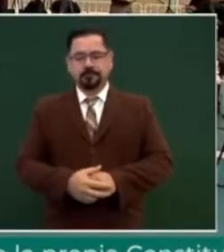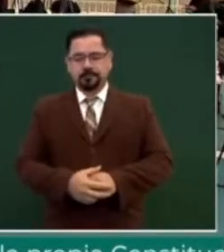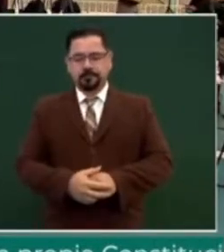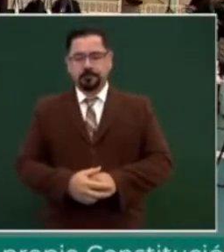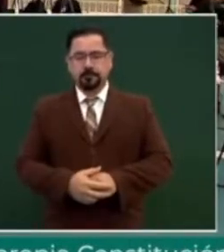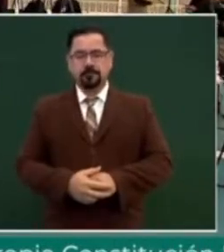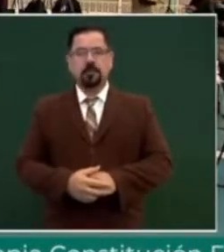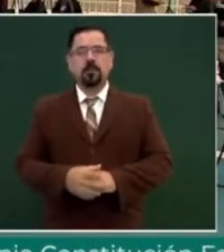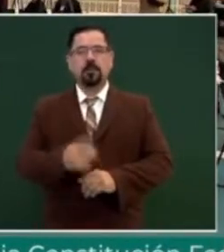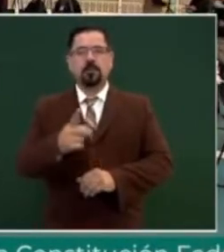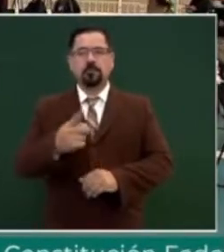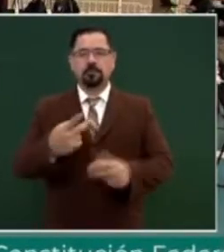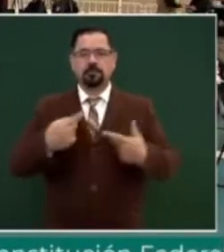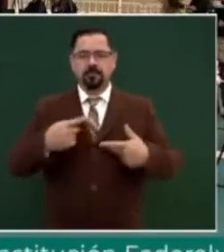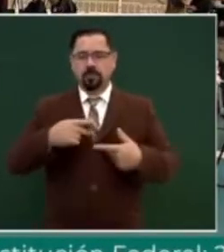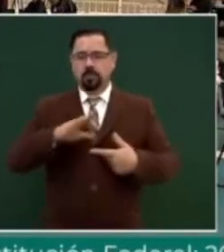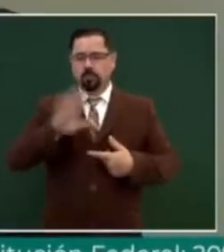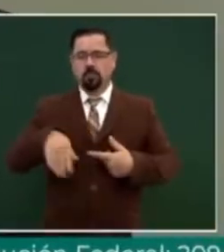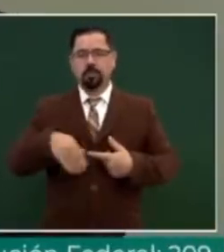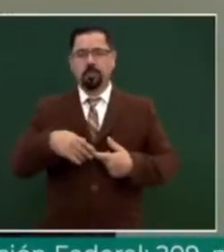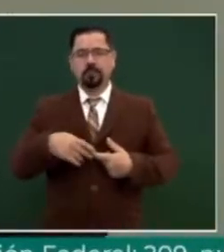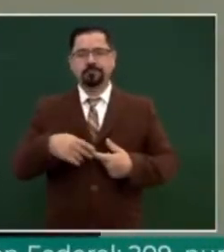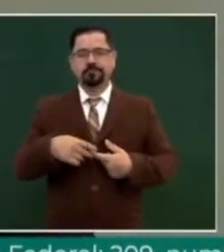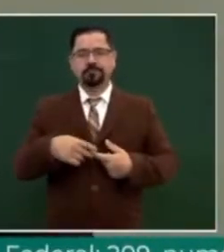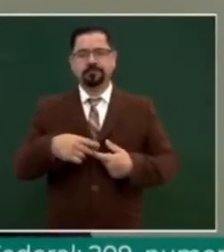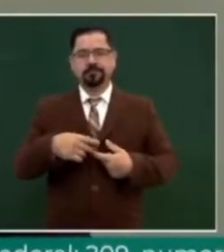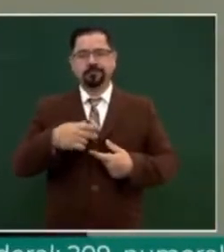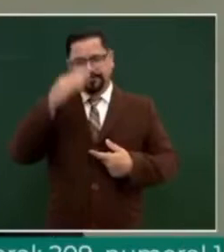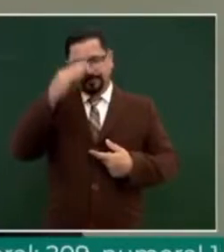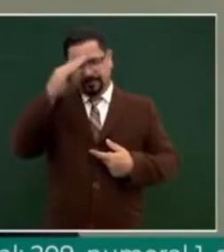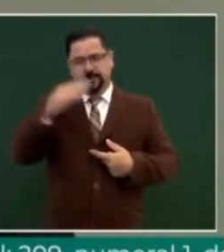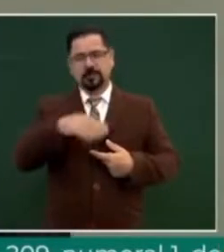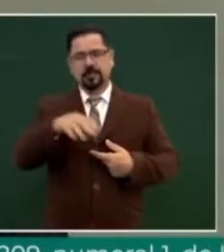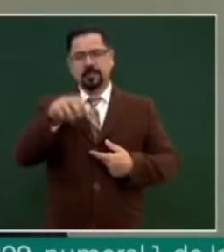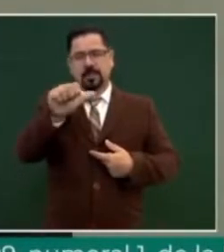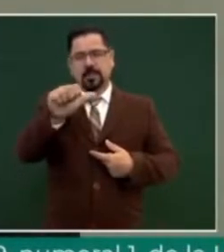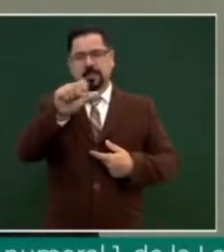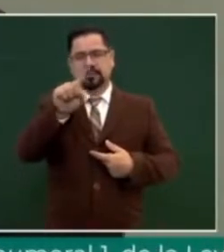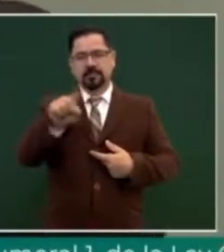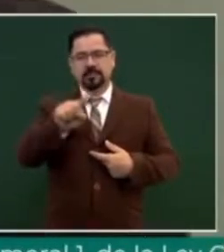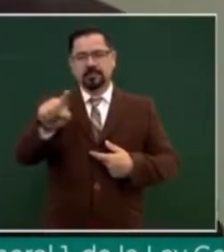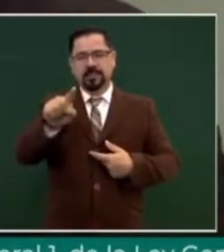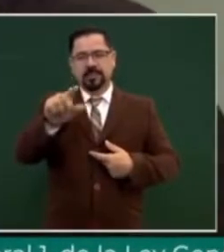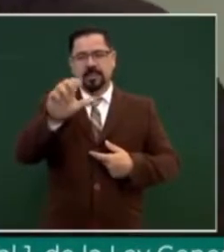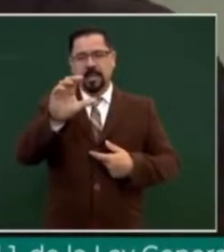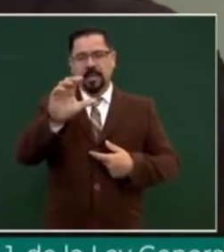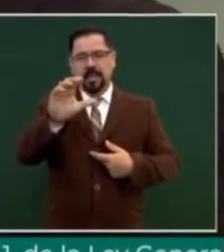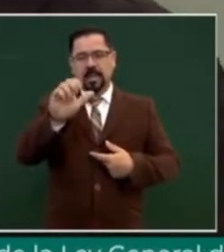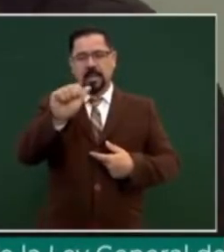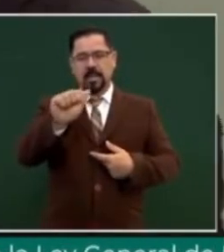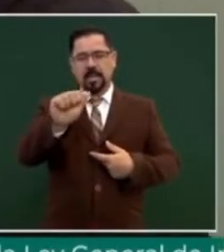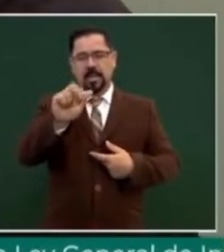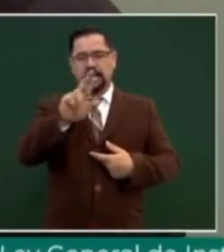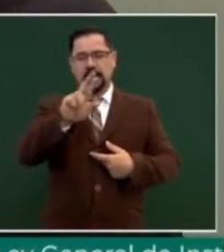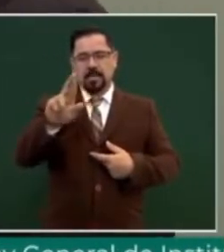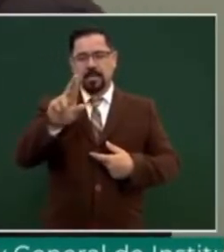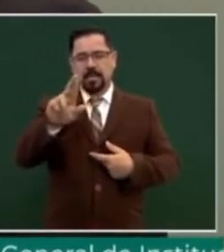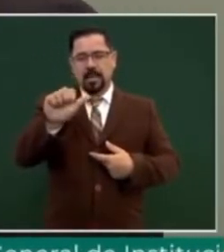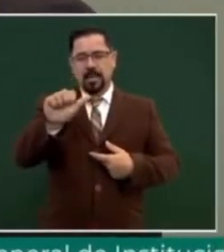el finado más carga que era un soldado del presidente